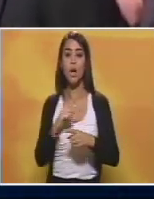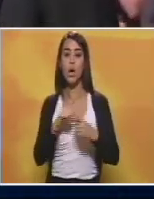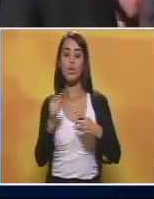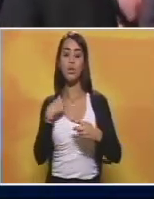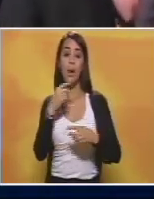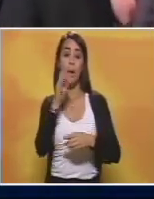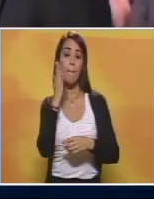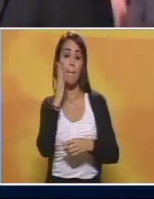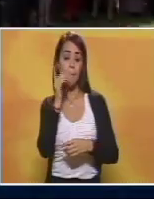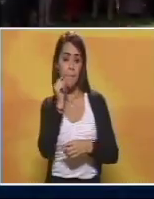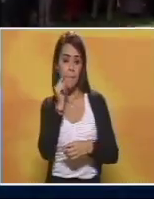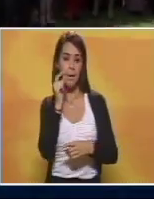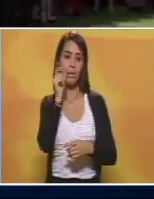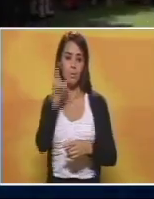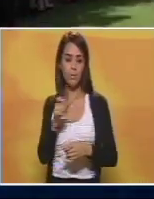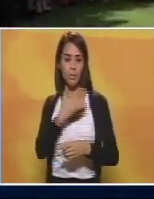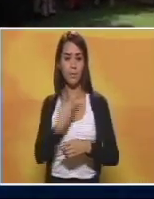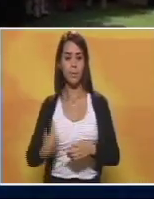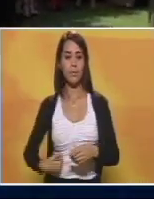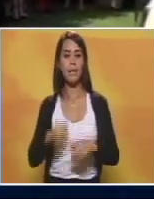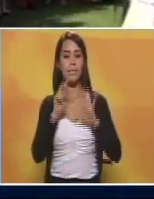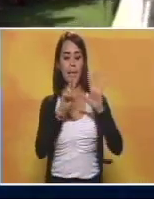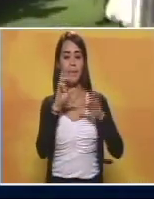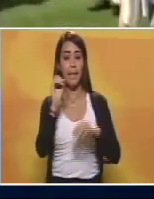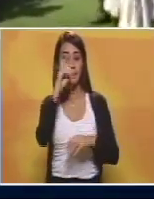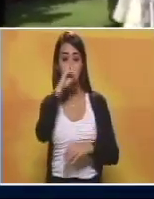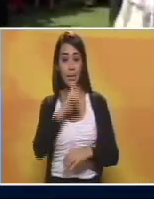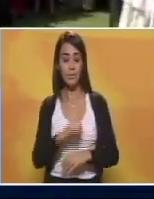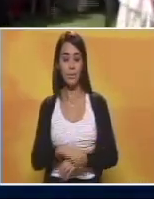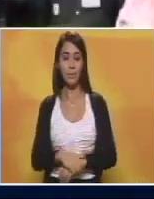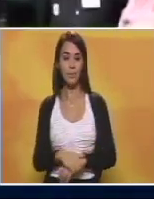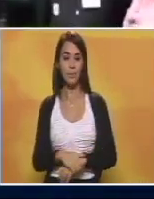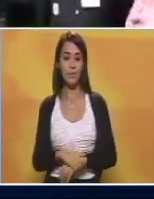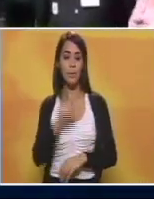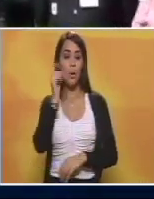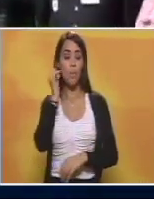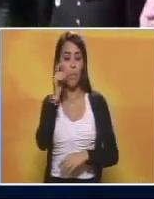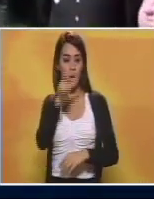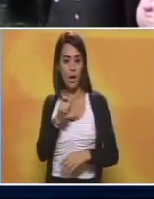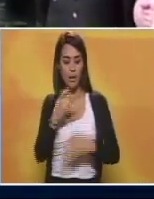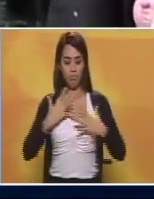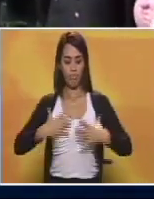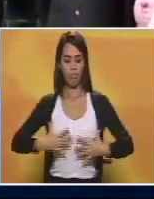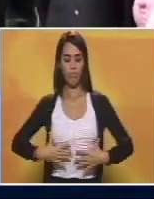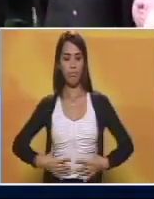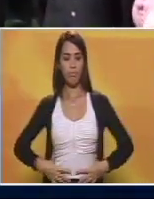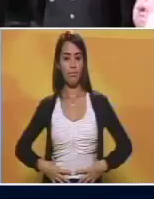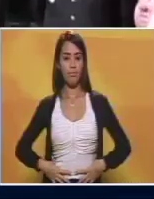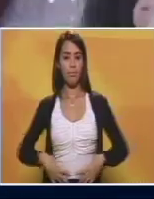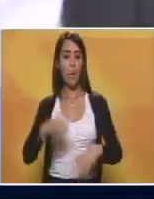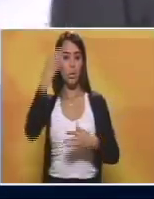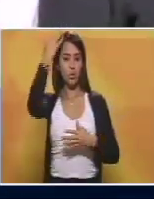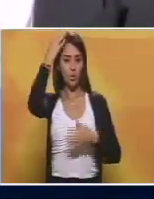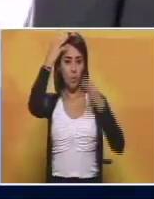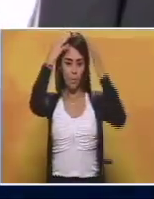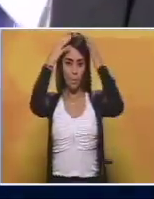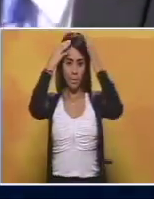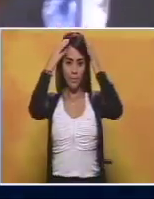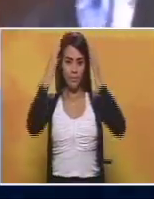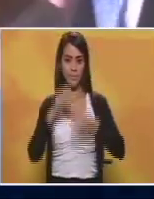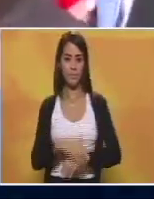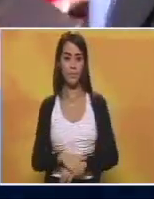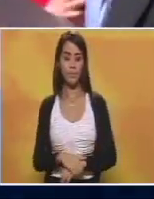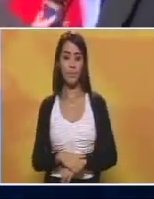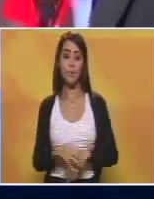quien el próximo noviembre cumplirá 70 años megan lució un vestido de la firma gold un sombrero de philip trace y